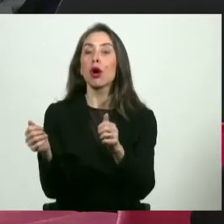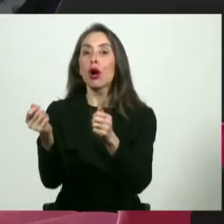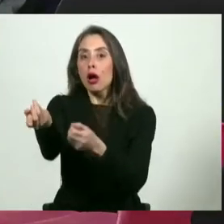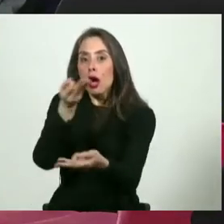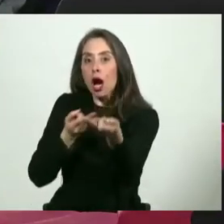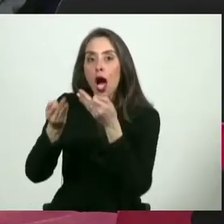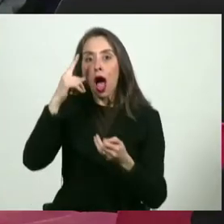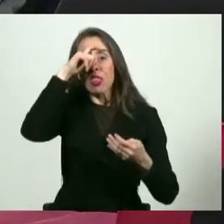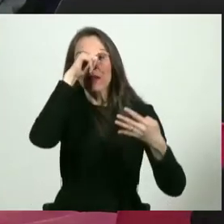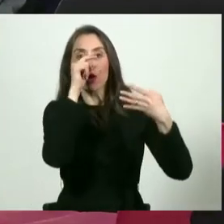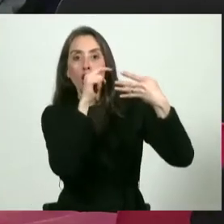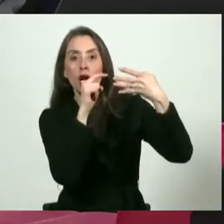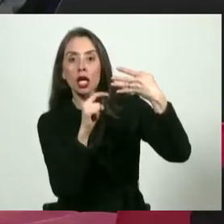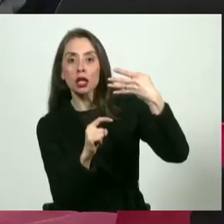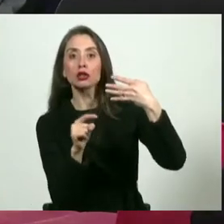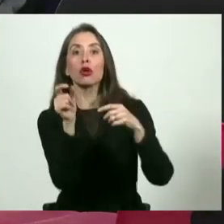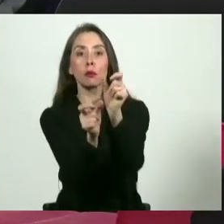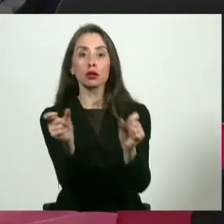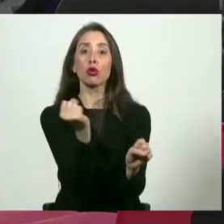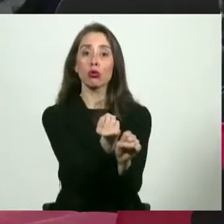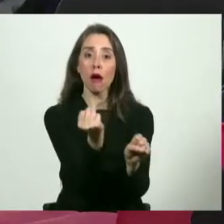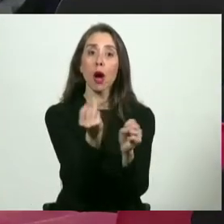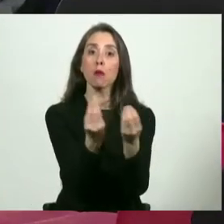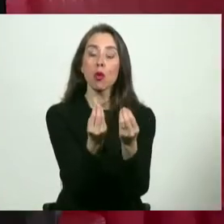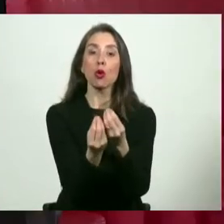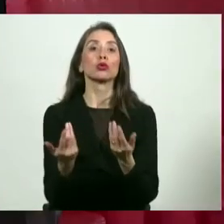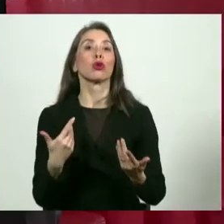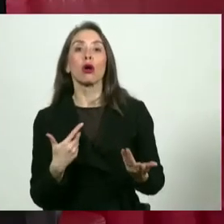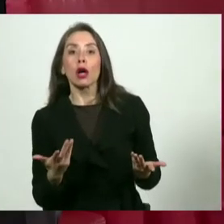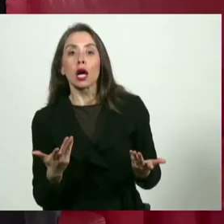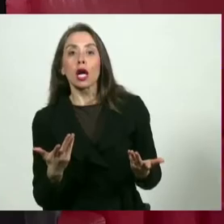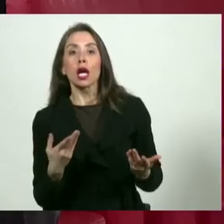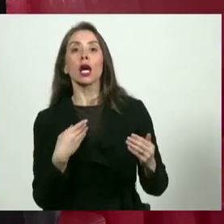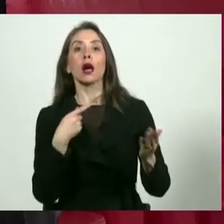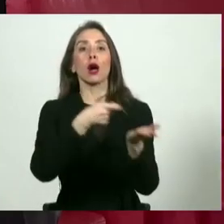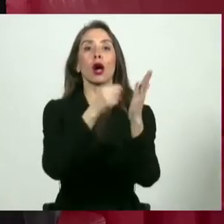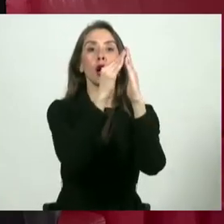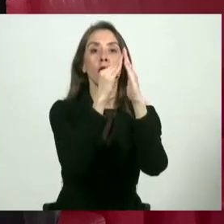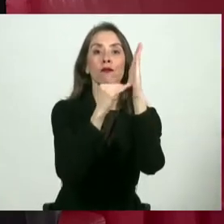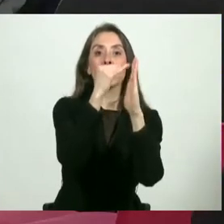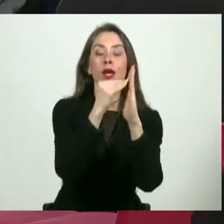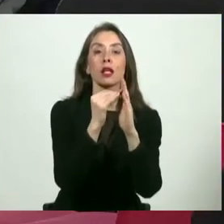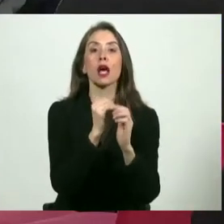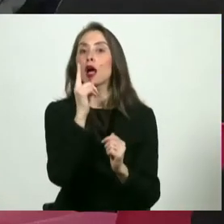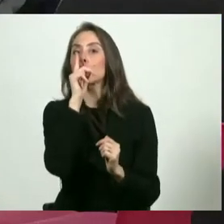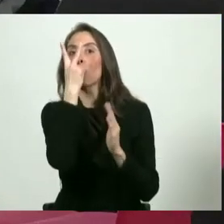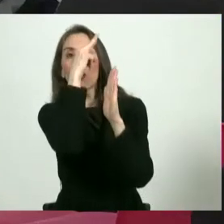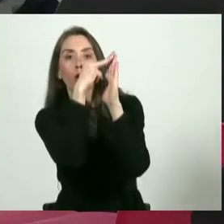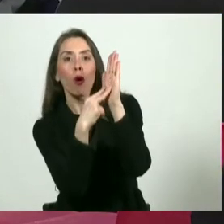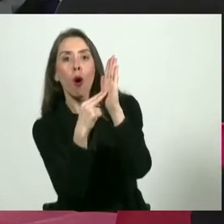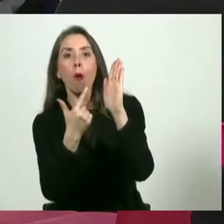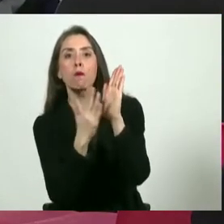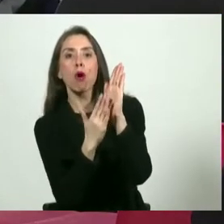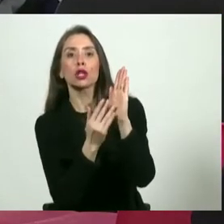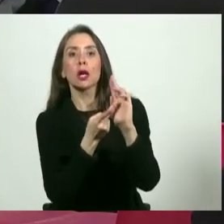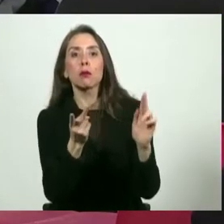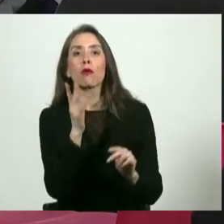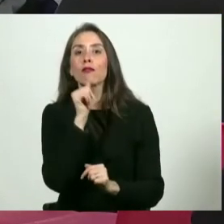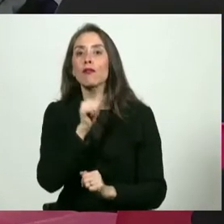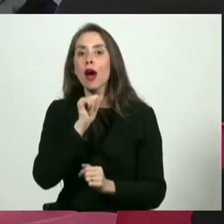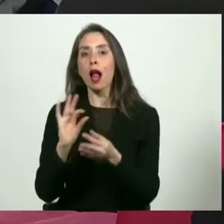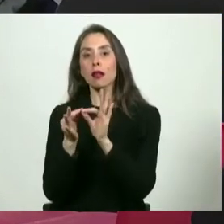de dificultades que tienen también. Muchos de ellos trabajan, ¿no? Ellos me dicen, para poder acceder a la vivienda, no tienen cómo poder conocer las políticas públicas, la falta de personas que